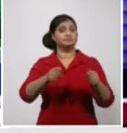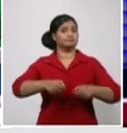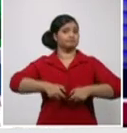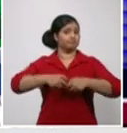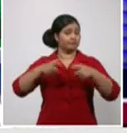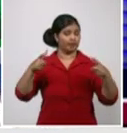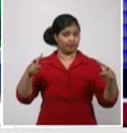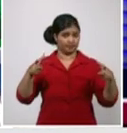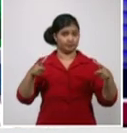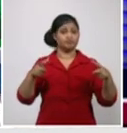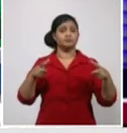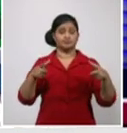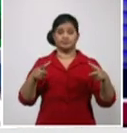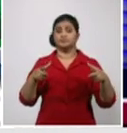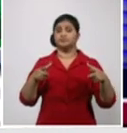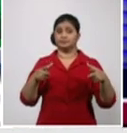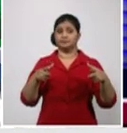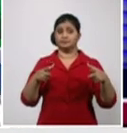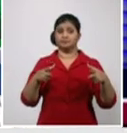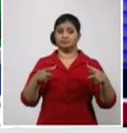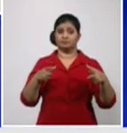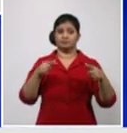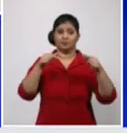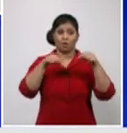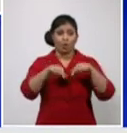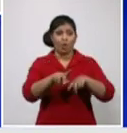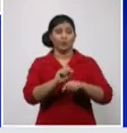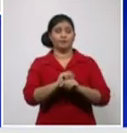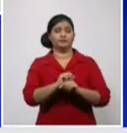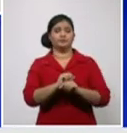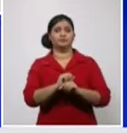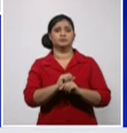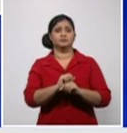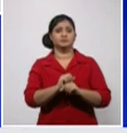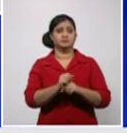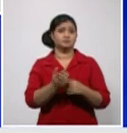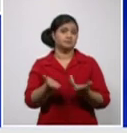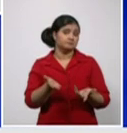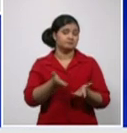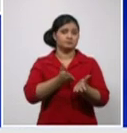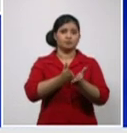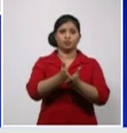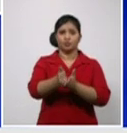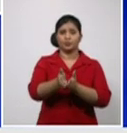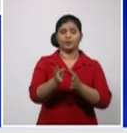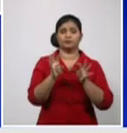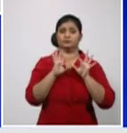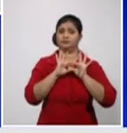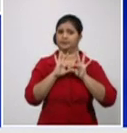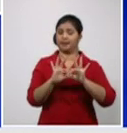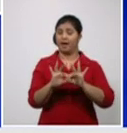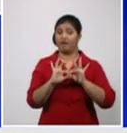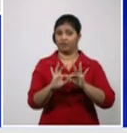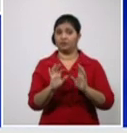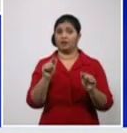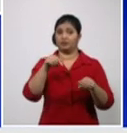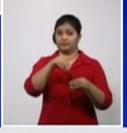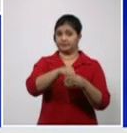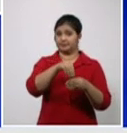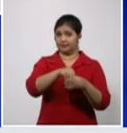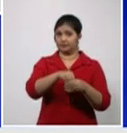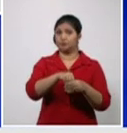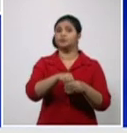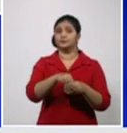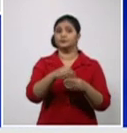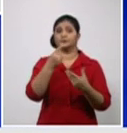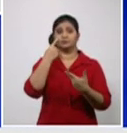una pequeña disminución que de todas formas se mantiene alta. Ven la curva ahí en Santiago de